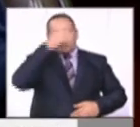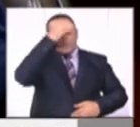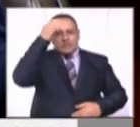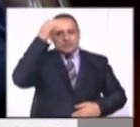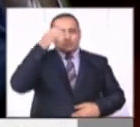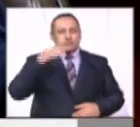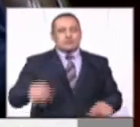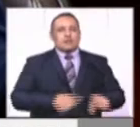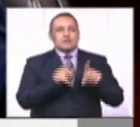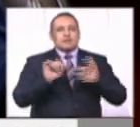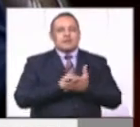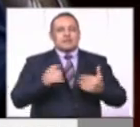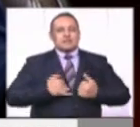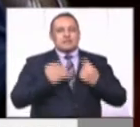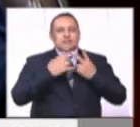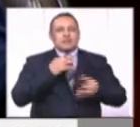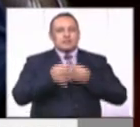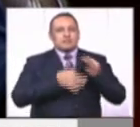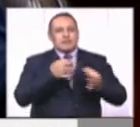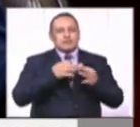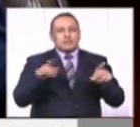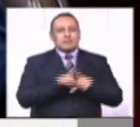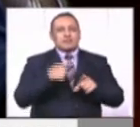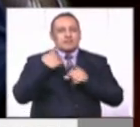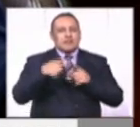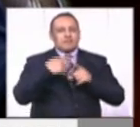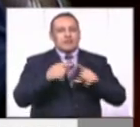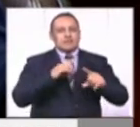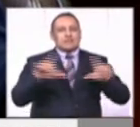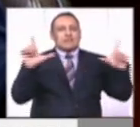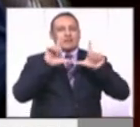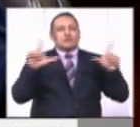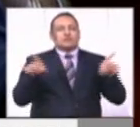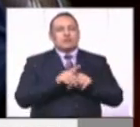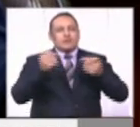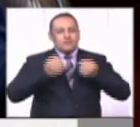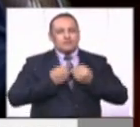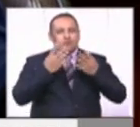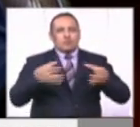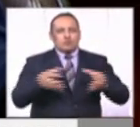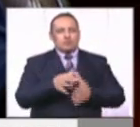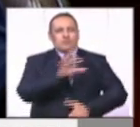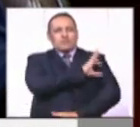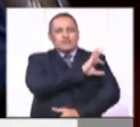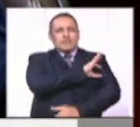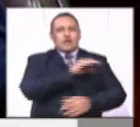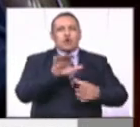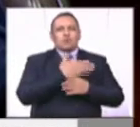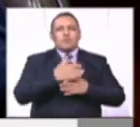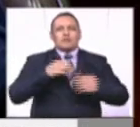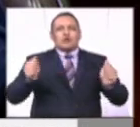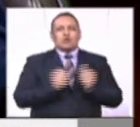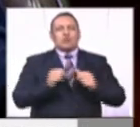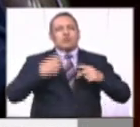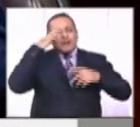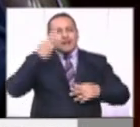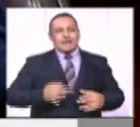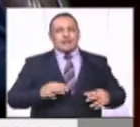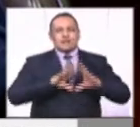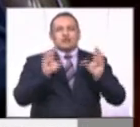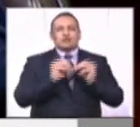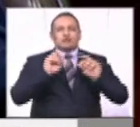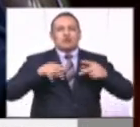terrones así como señalar medios de comunicación y al ministerio público como partícipes de una supuesta